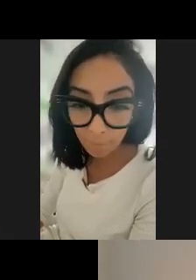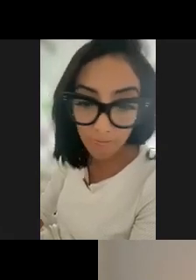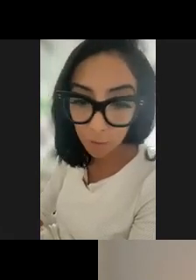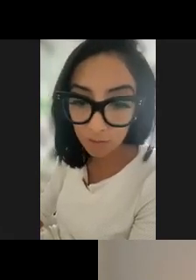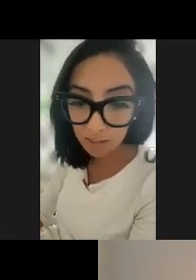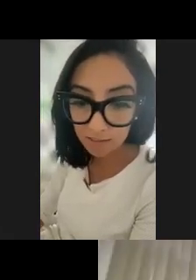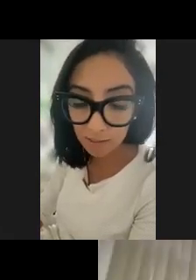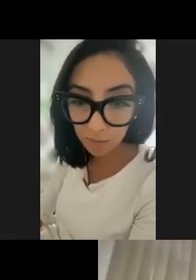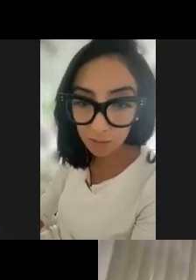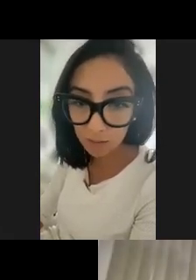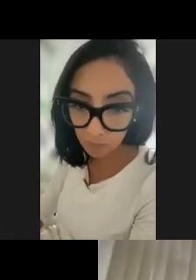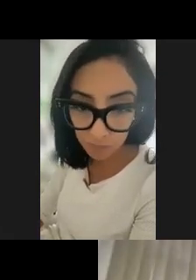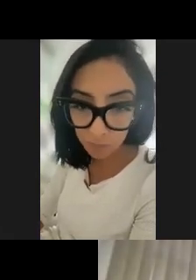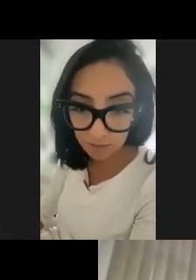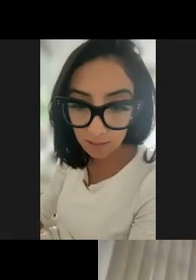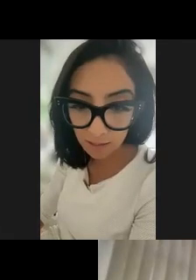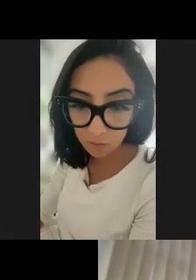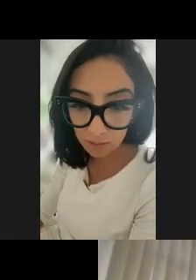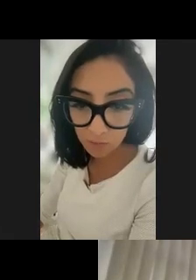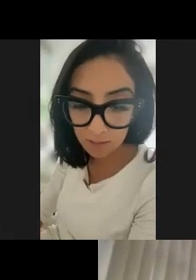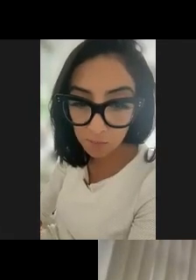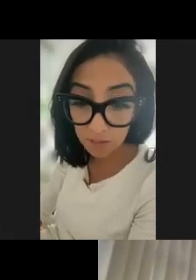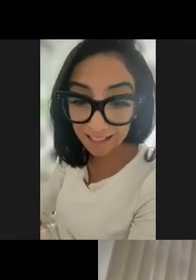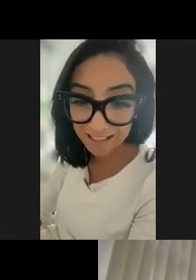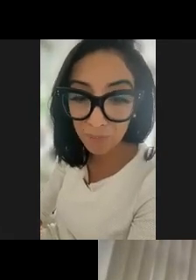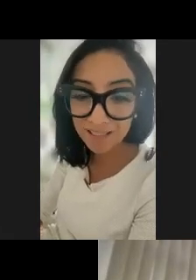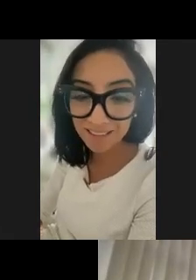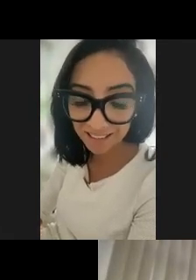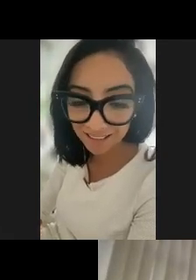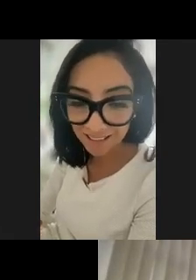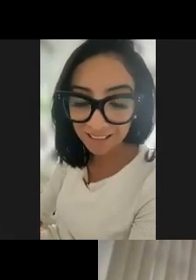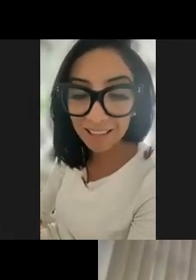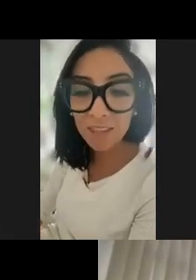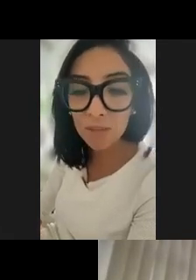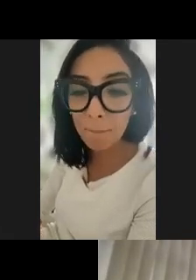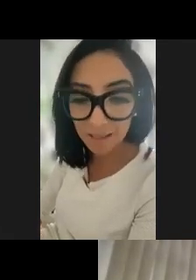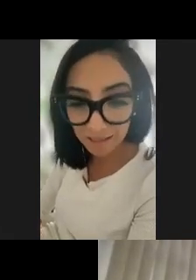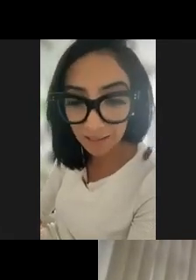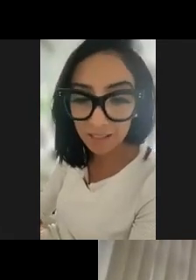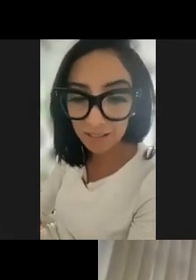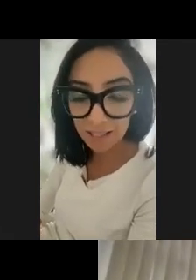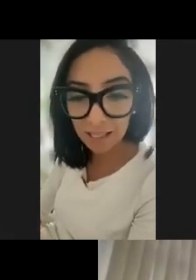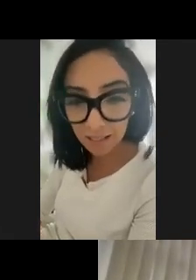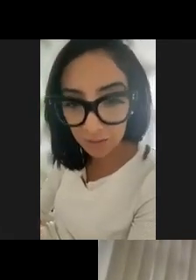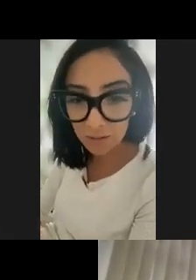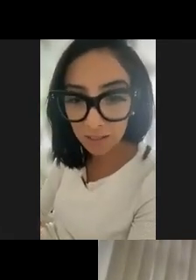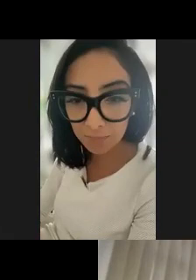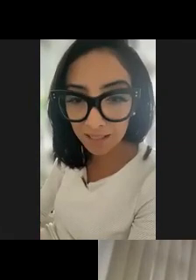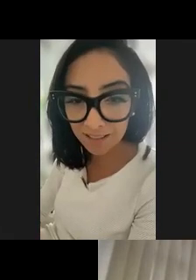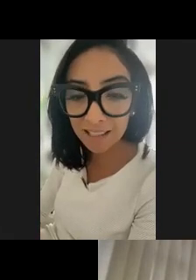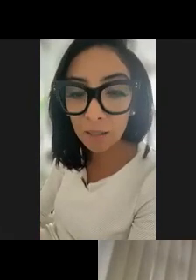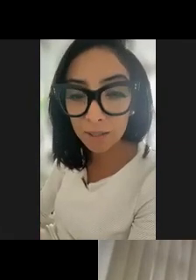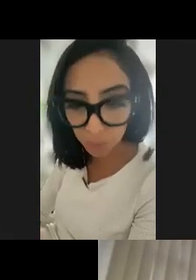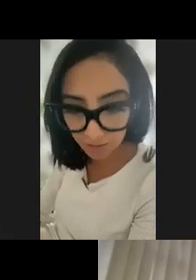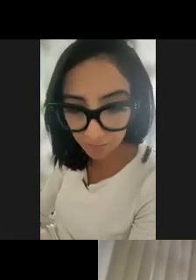animalistas, no los intereses del gobierno. Y nuevamente decirle a la doctora Claudia Sheinbaum, si quiere ser presidenta, que entienda de una maldita vez que la causa de los